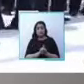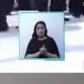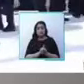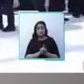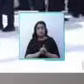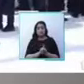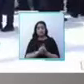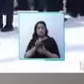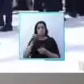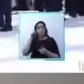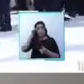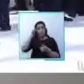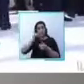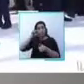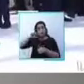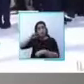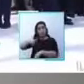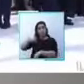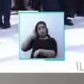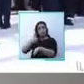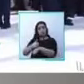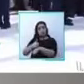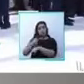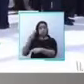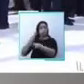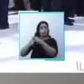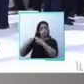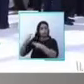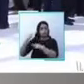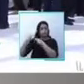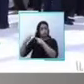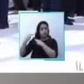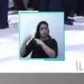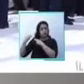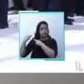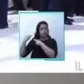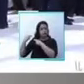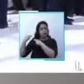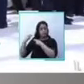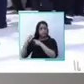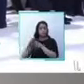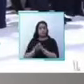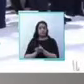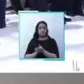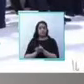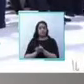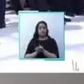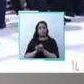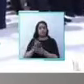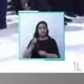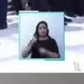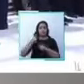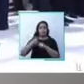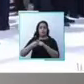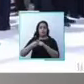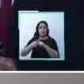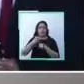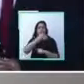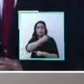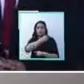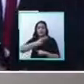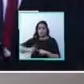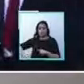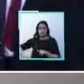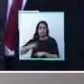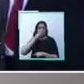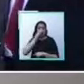y sería, ¿verdad?, antiético que la presidenta de Honduras silenciara frente a ese atropello a la